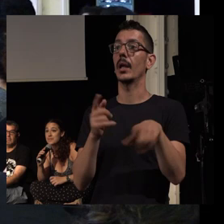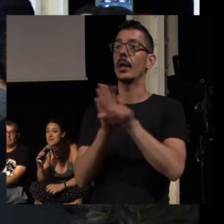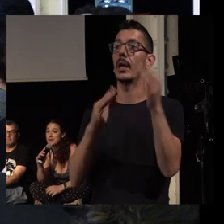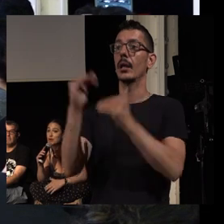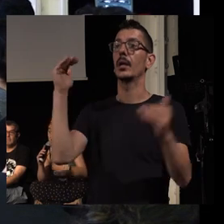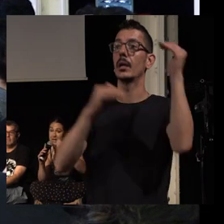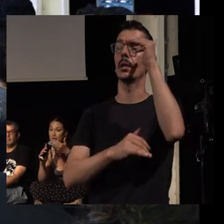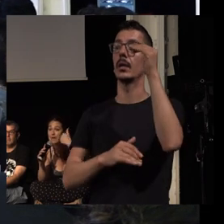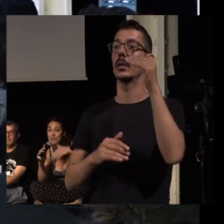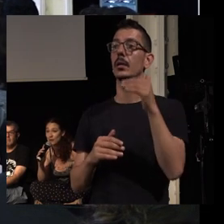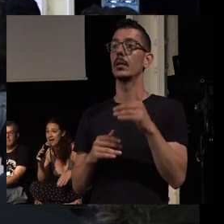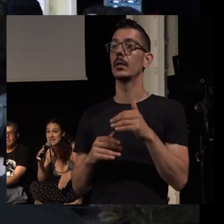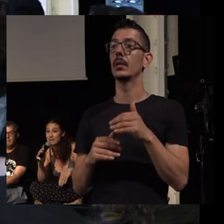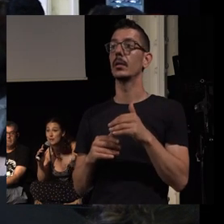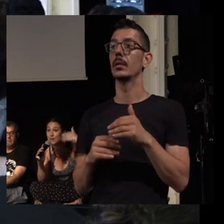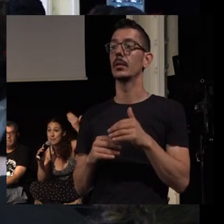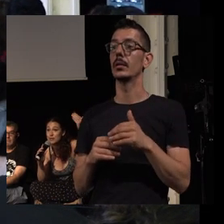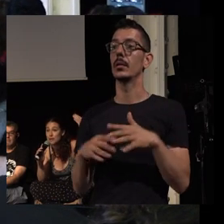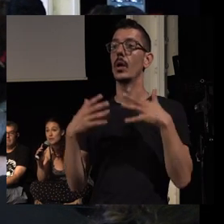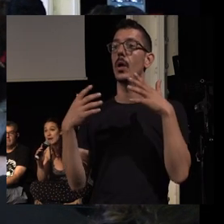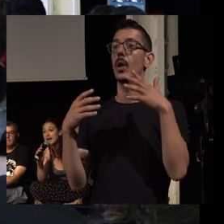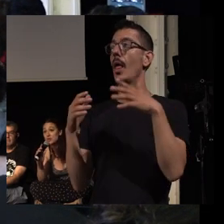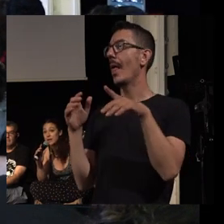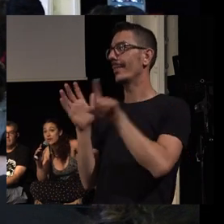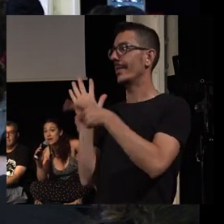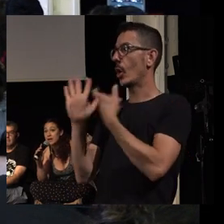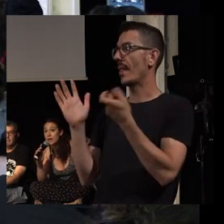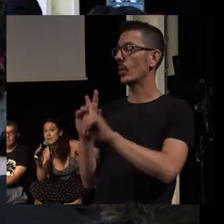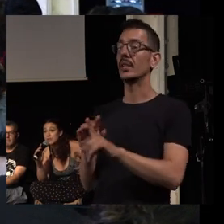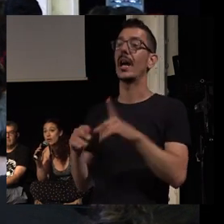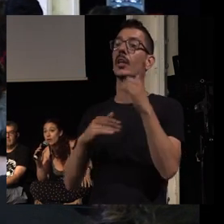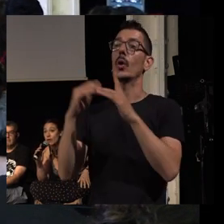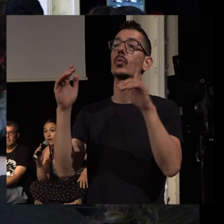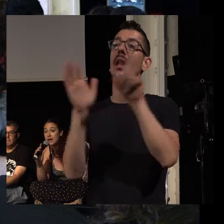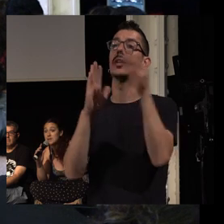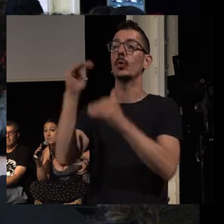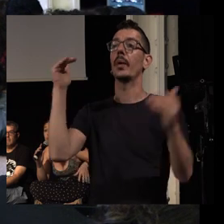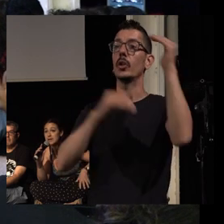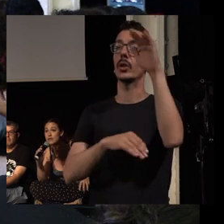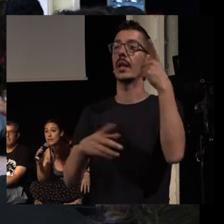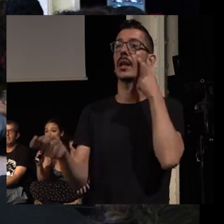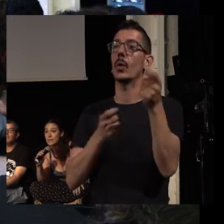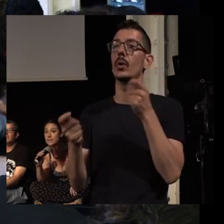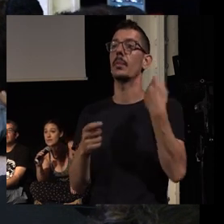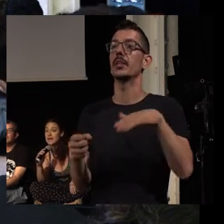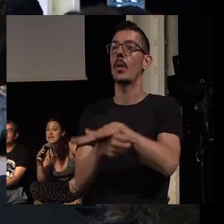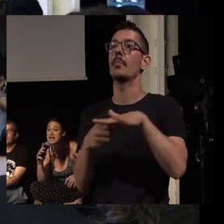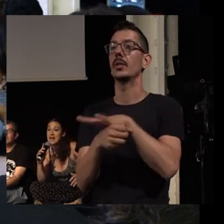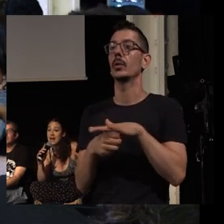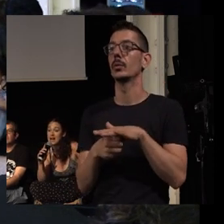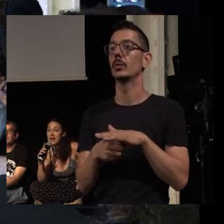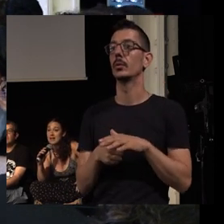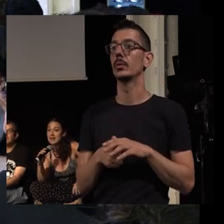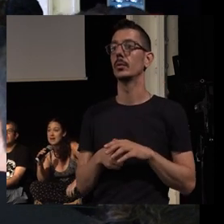está derogada. No, no está derogada, pero deja de estar en funcionamiento cuando hay una ley superior que regula el mismo ámbito. Que es